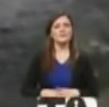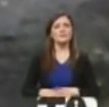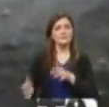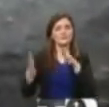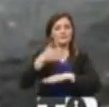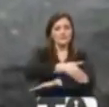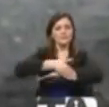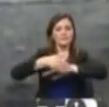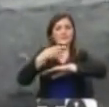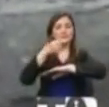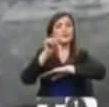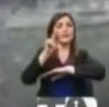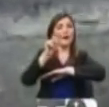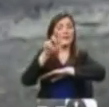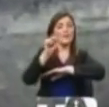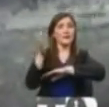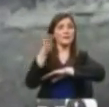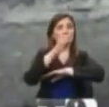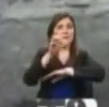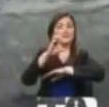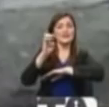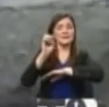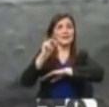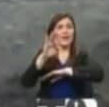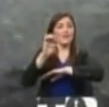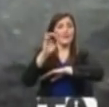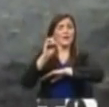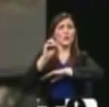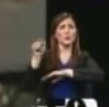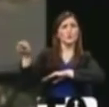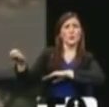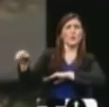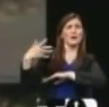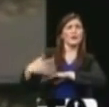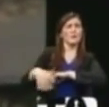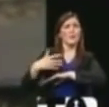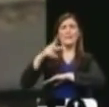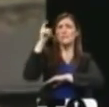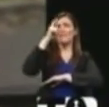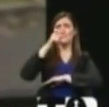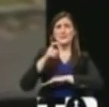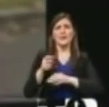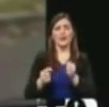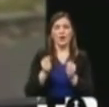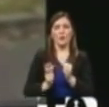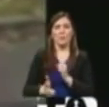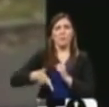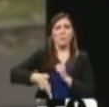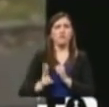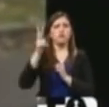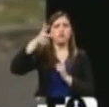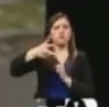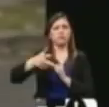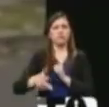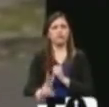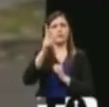En las calles Granda, Centeno y Brasil, en el norte de Quito, hay un hueco enorme que dificulta el paso de los vehículos. Según el denunciante, esto ya